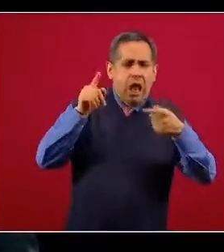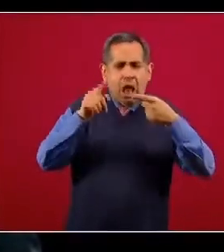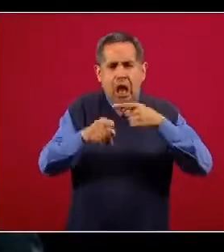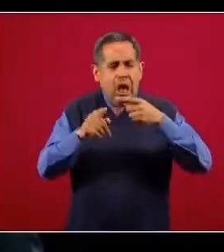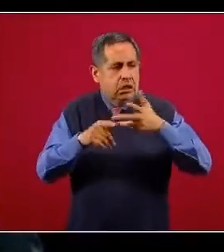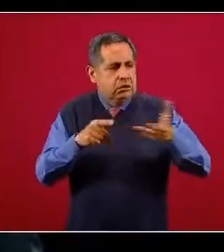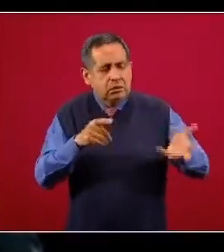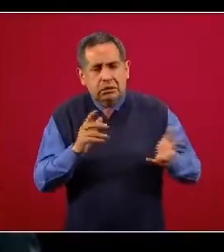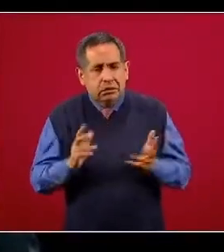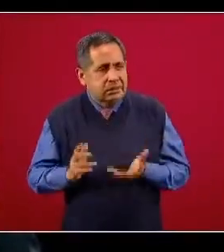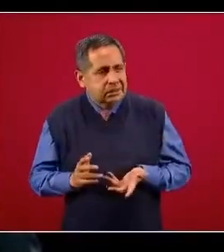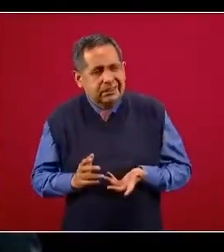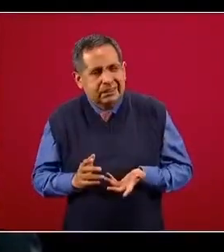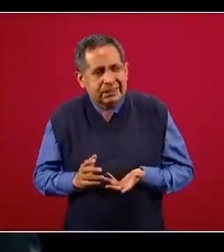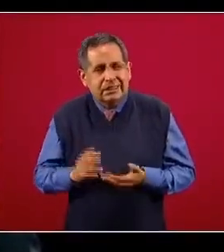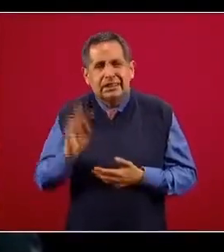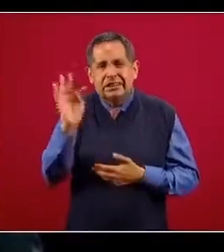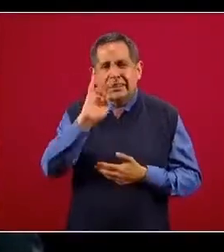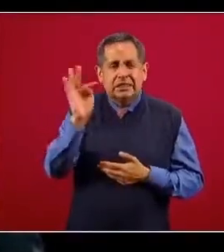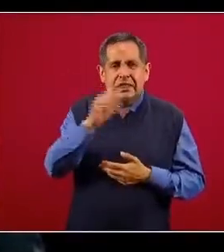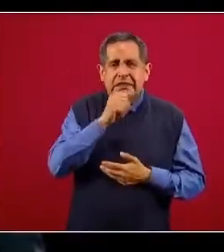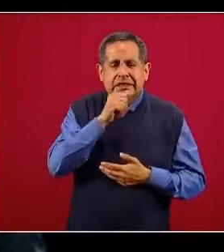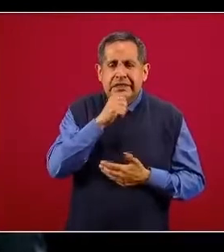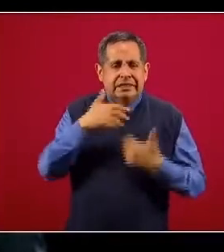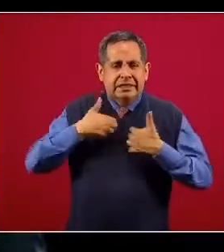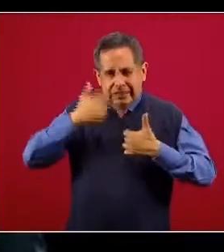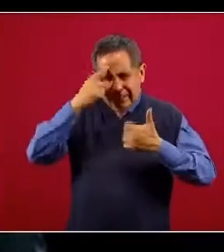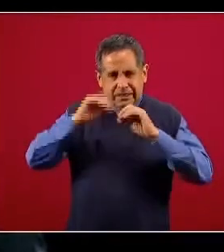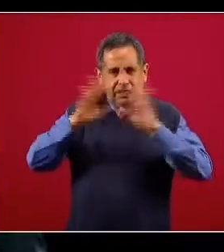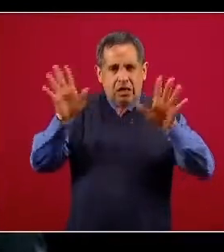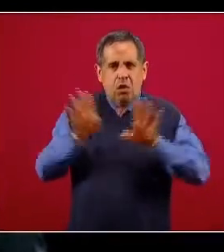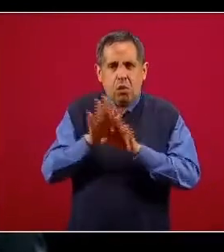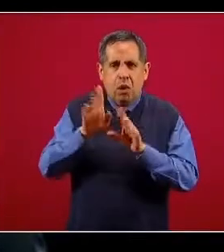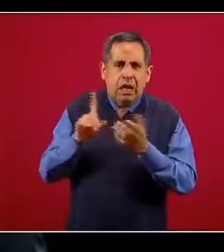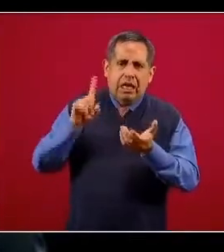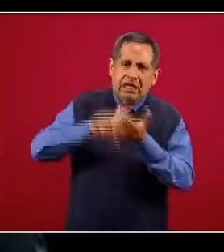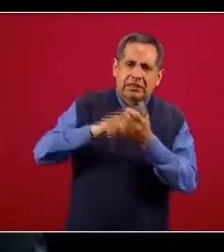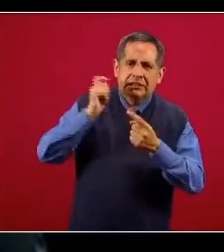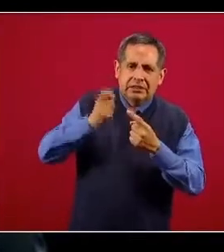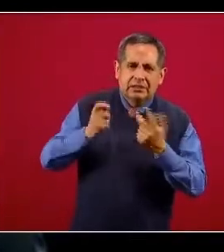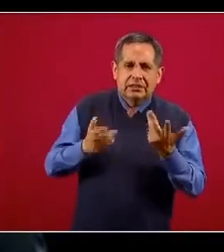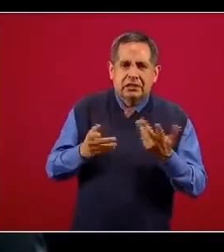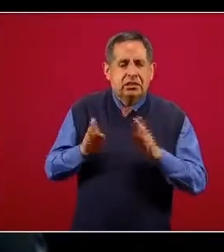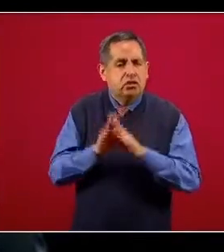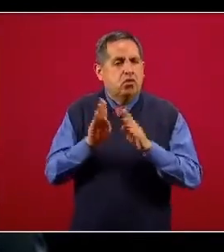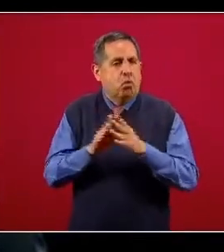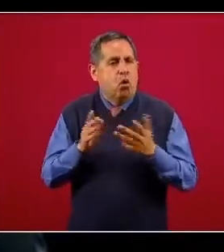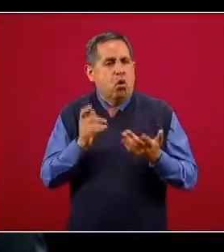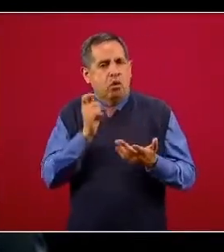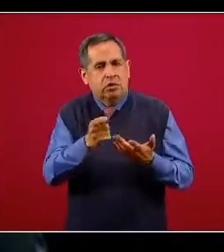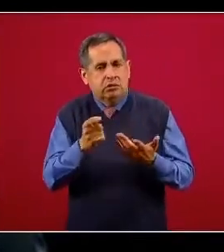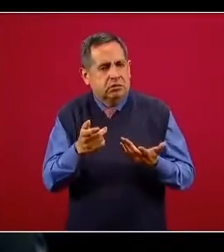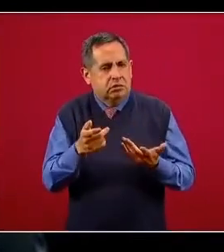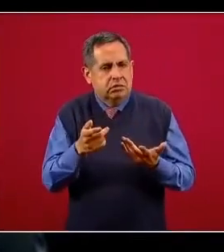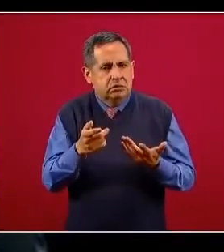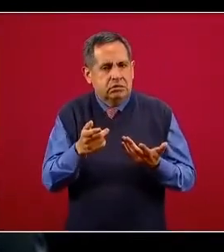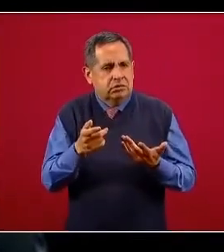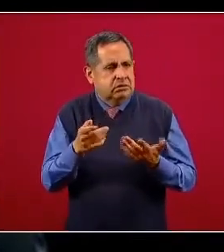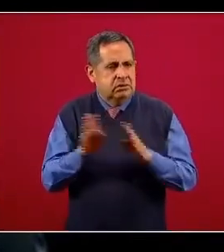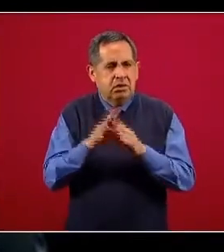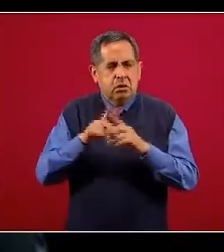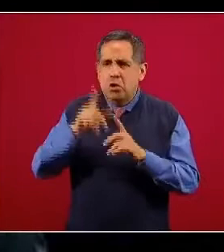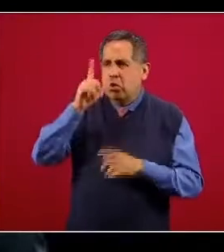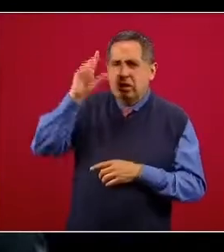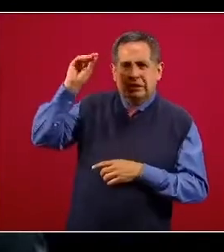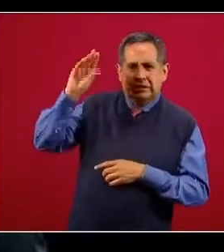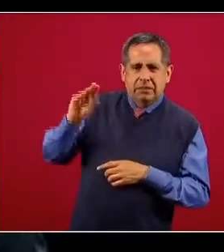en este tipo de conductas, quizás sin entender, bueno, cuáles son las implicaciones o qué es lo permitido dentro de lo que es una etapa de